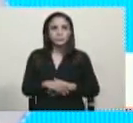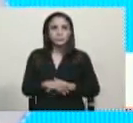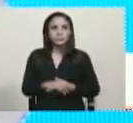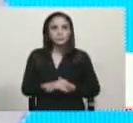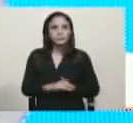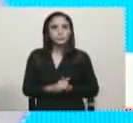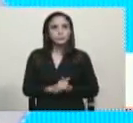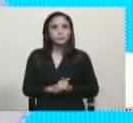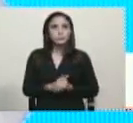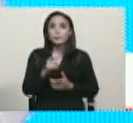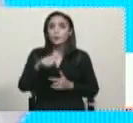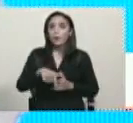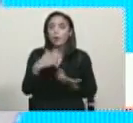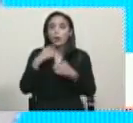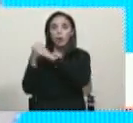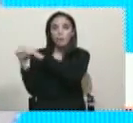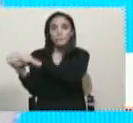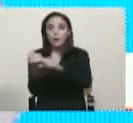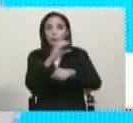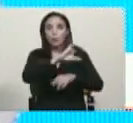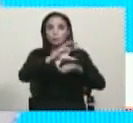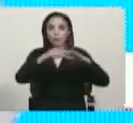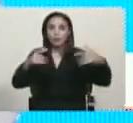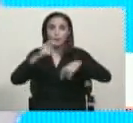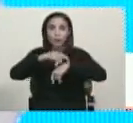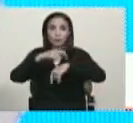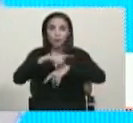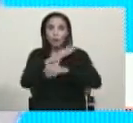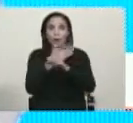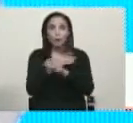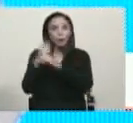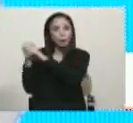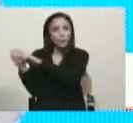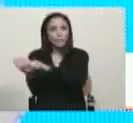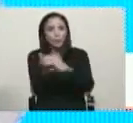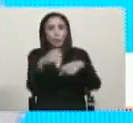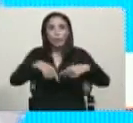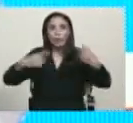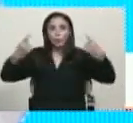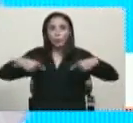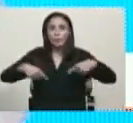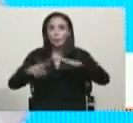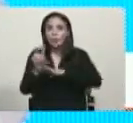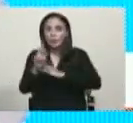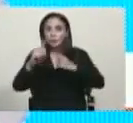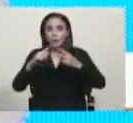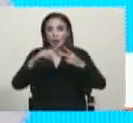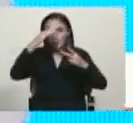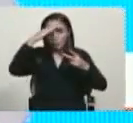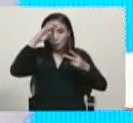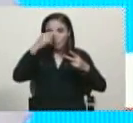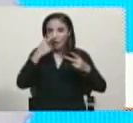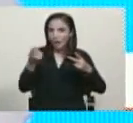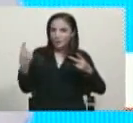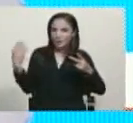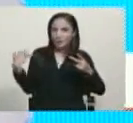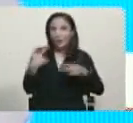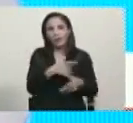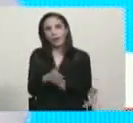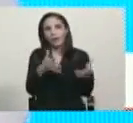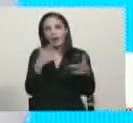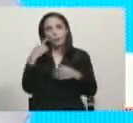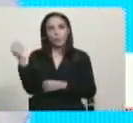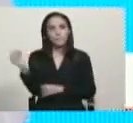Hoy se está jugando la Serie del Caribe, a esta hora está la Serie del Caribe. Venezuela-Cuba toca hoy, ayer, antes de ayer le ganamos a